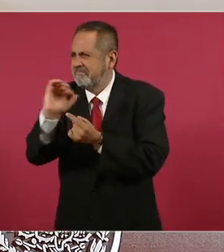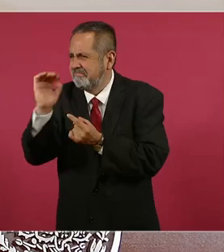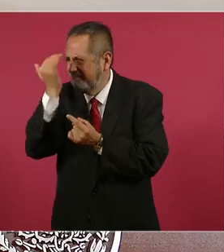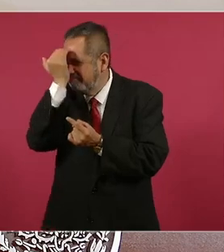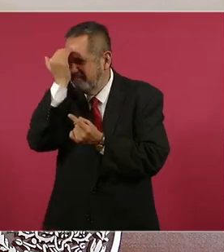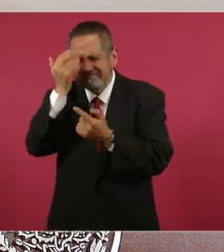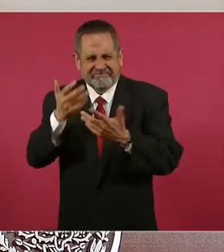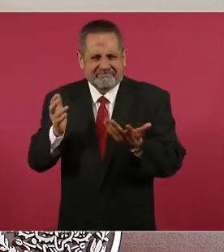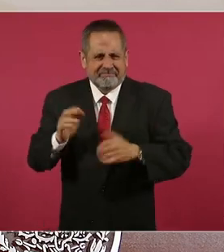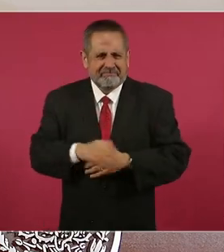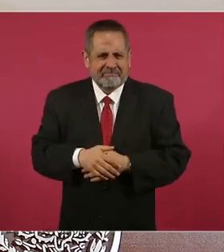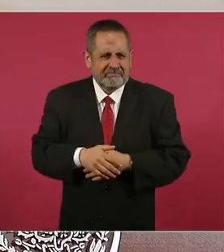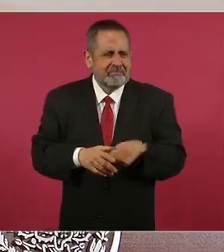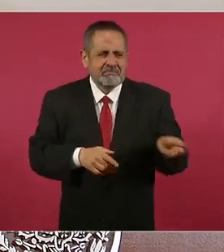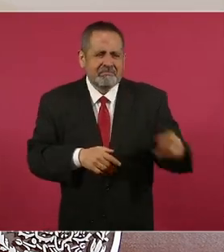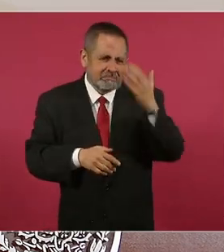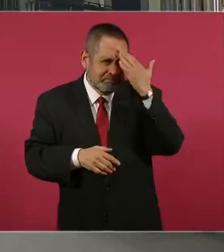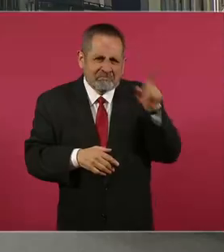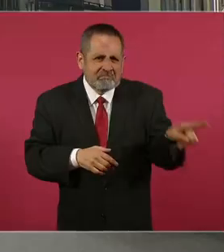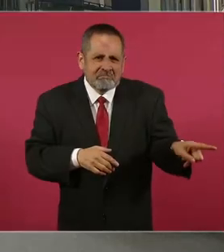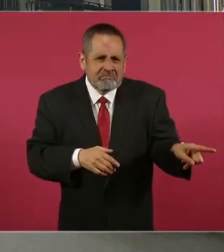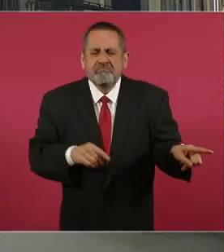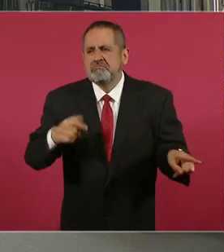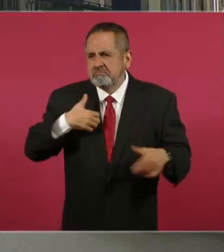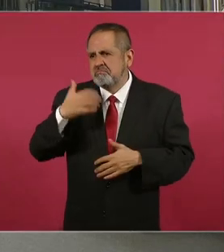a lo mejor más que ellos,